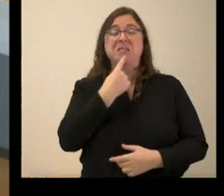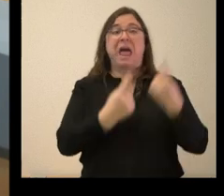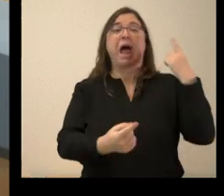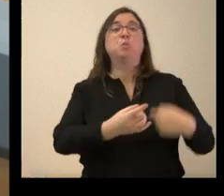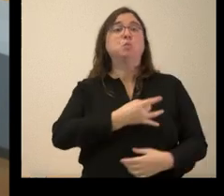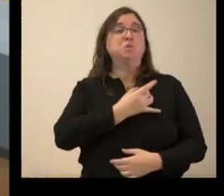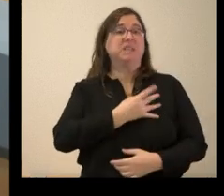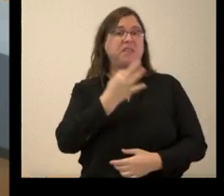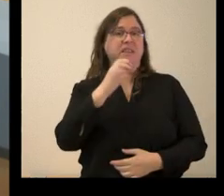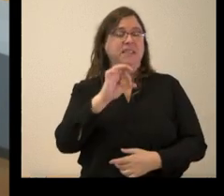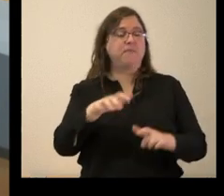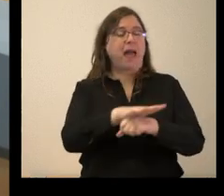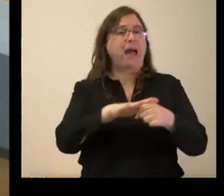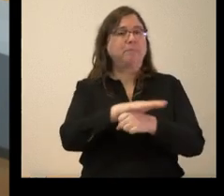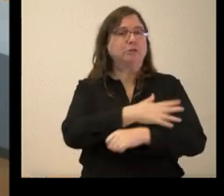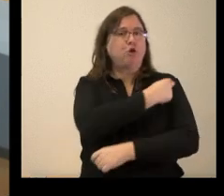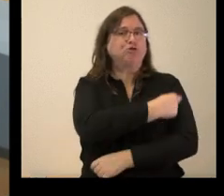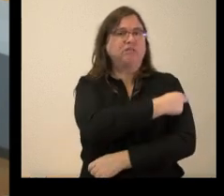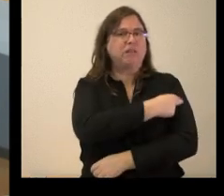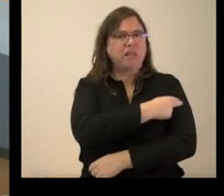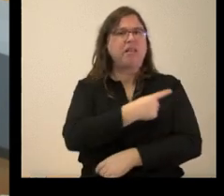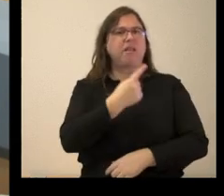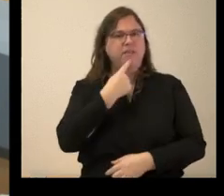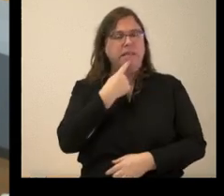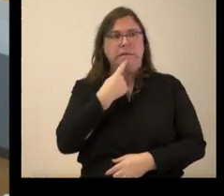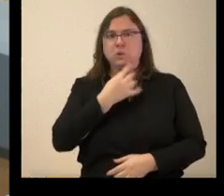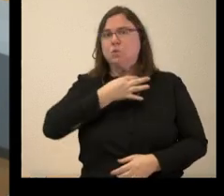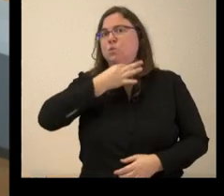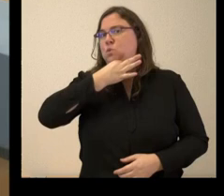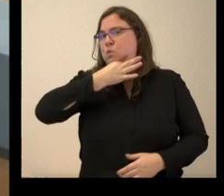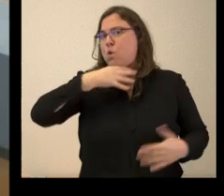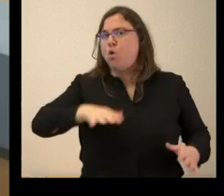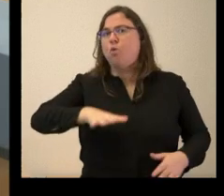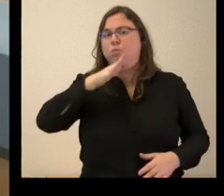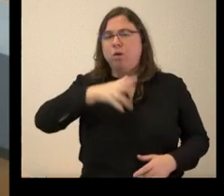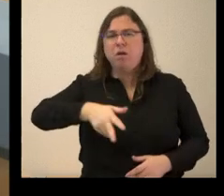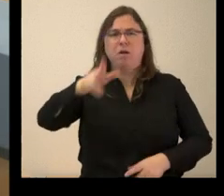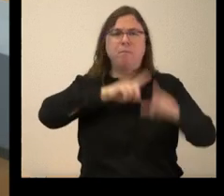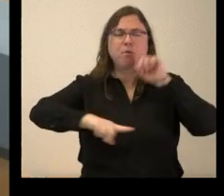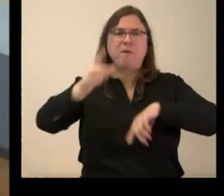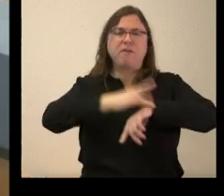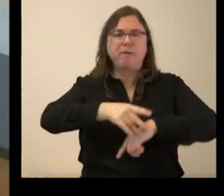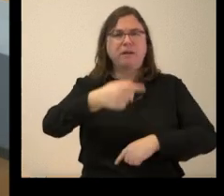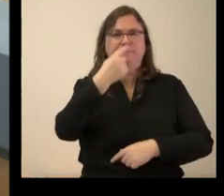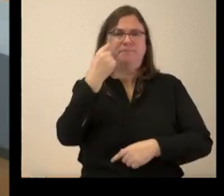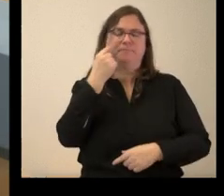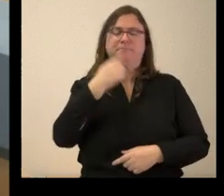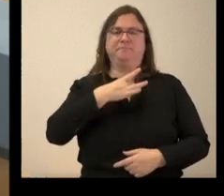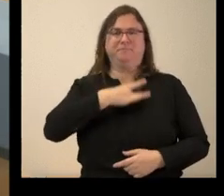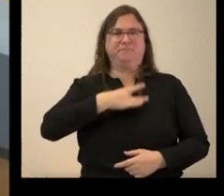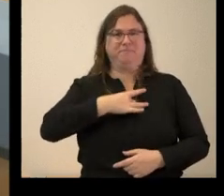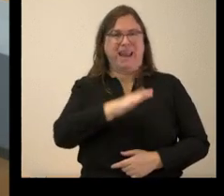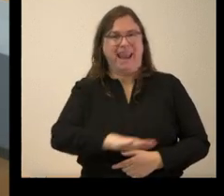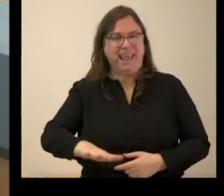cesif en el área de sanidad se ha criticado que están que están al límite precisamente por las infecciones respiratorias las bronquiolitis en niños